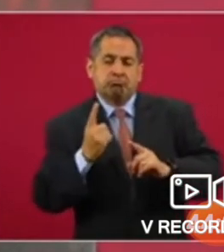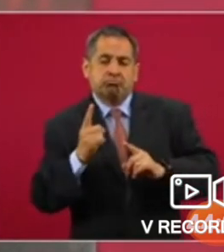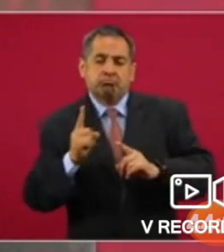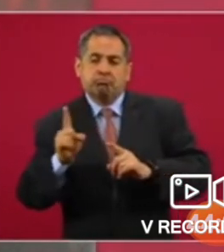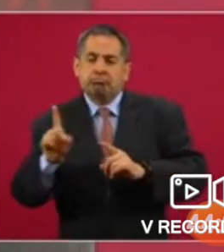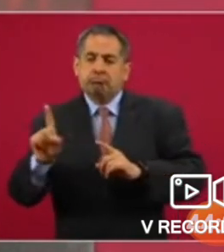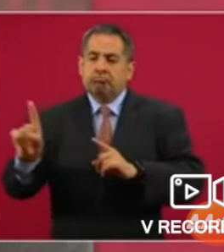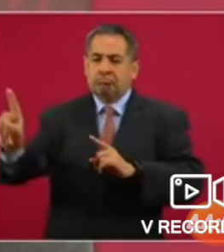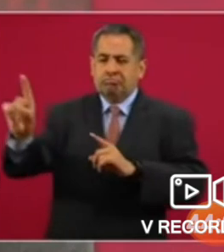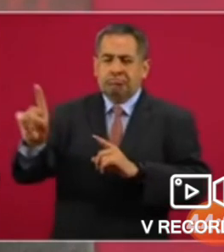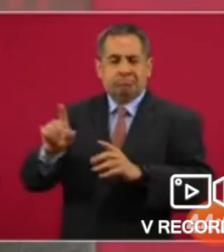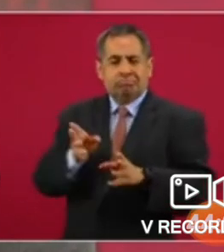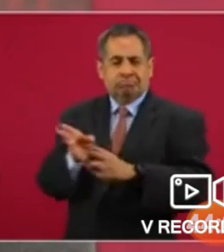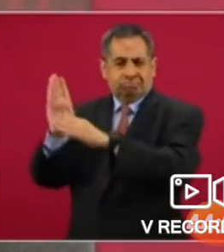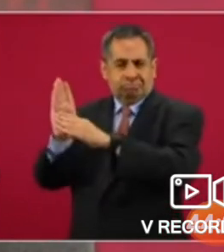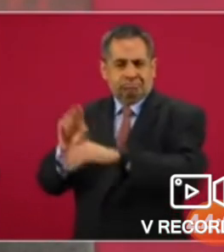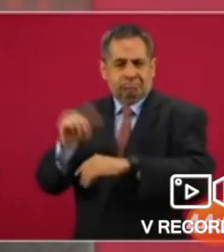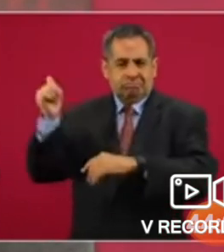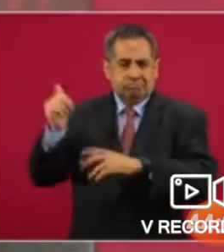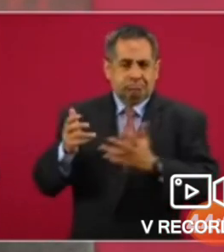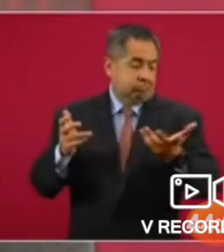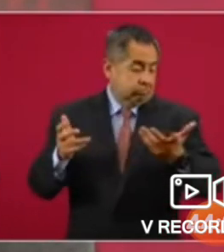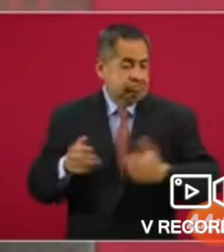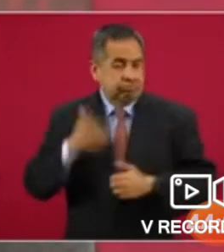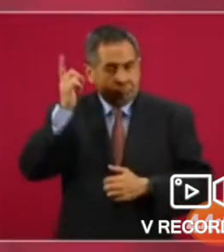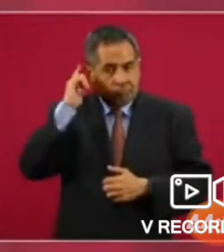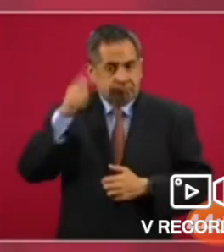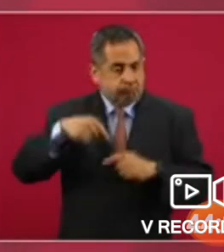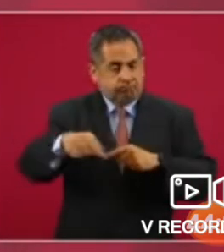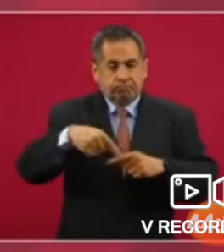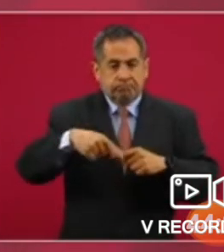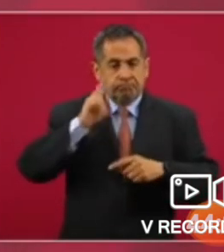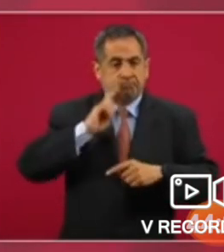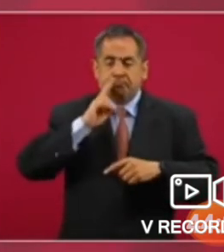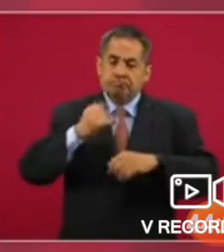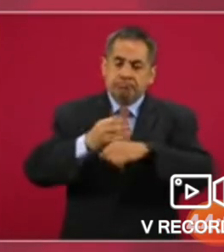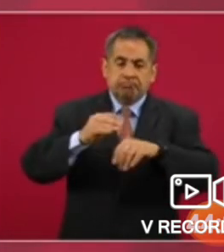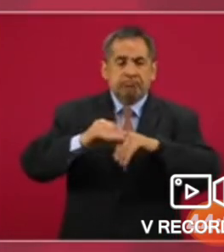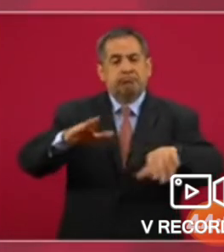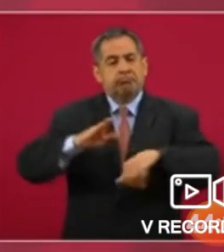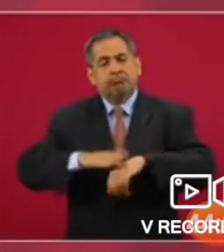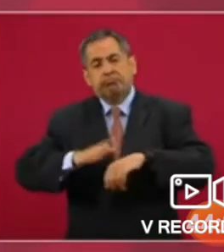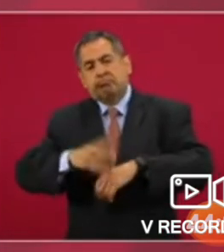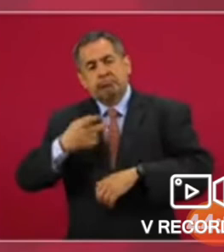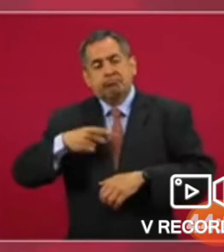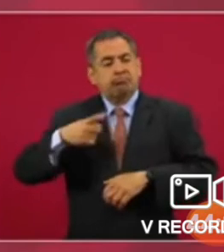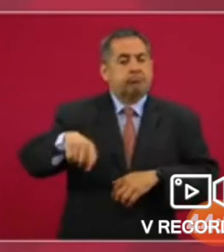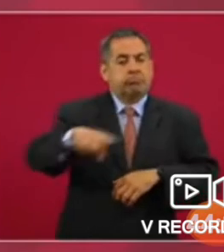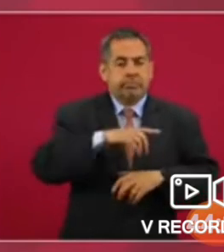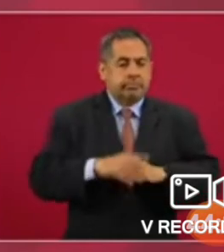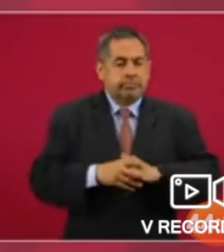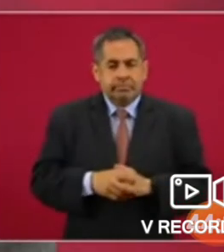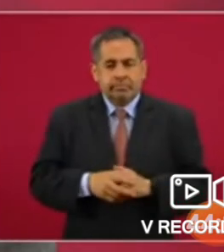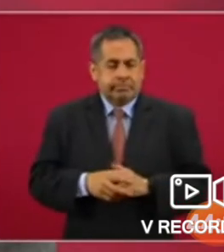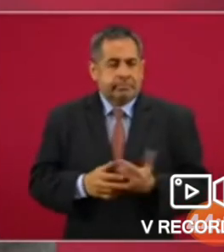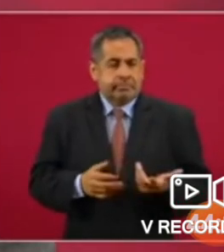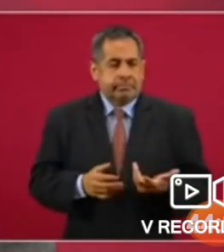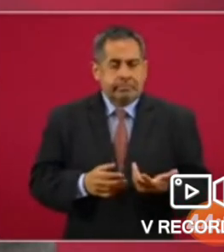su rumbo, pero estamos en eso, informarle a la población